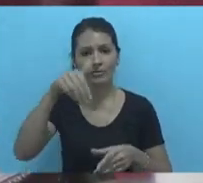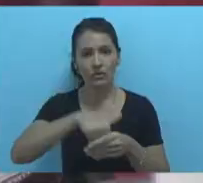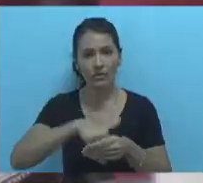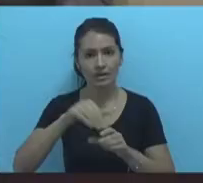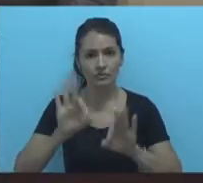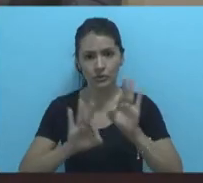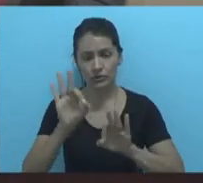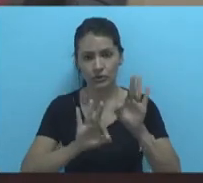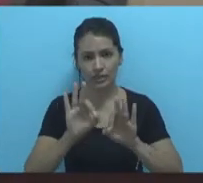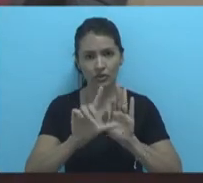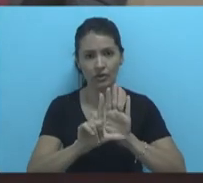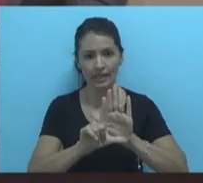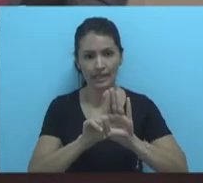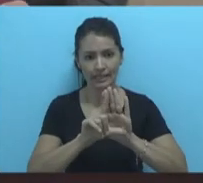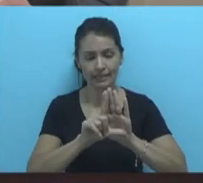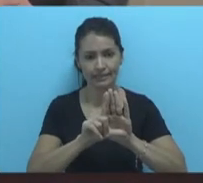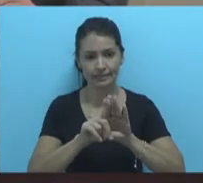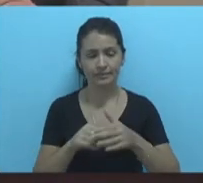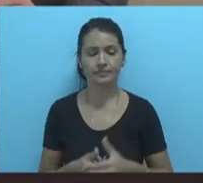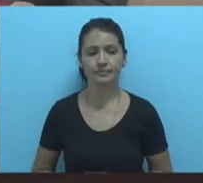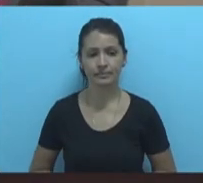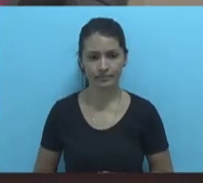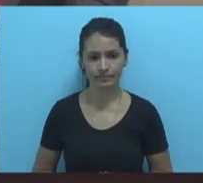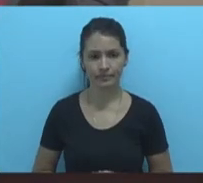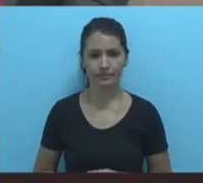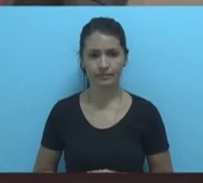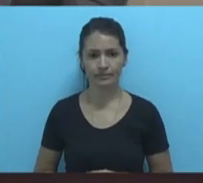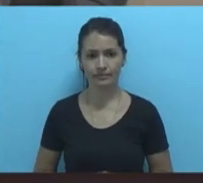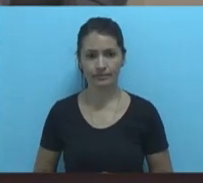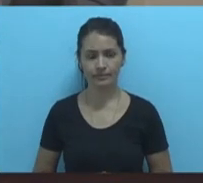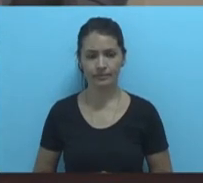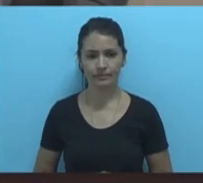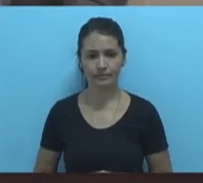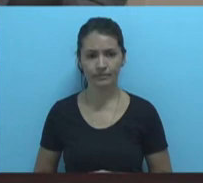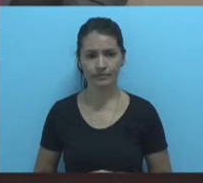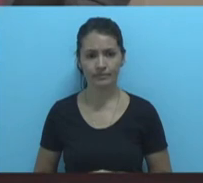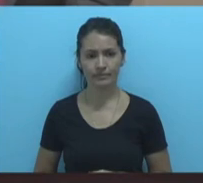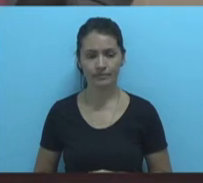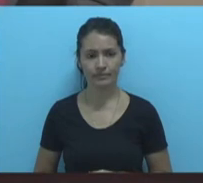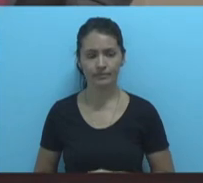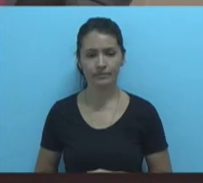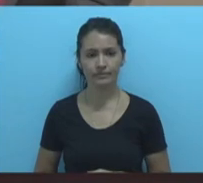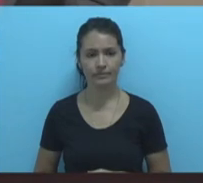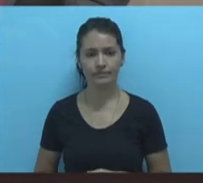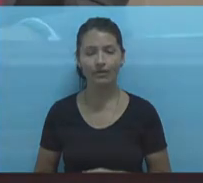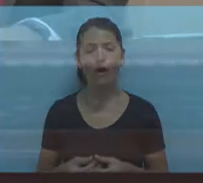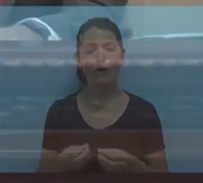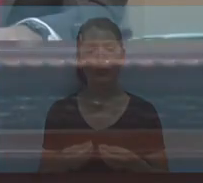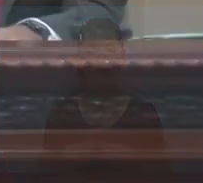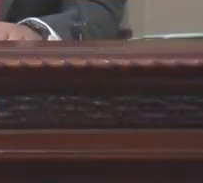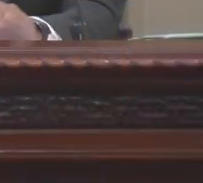el tratamiento en general del proyecto, para lo cual les pido que expresen su voto en